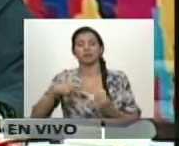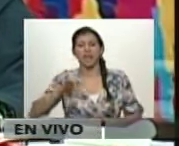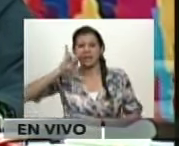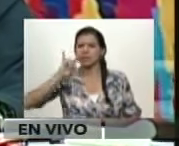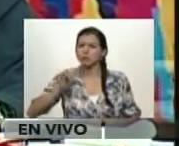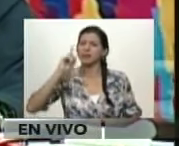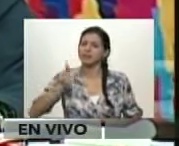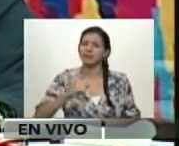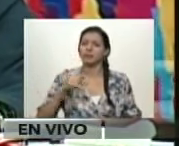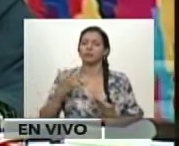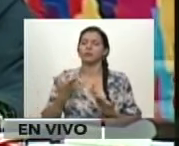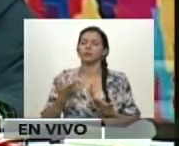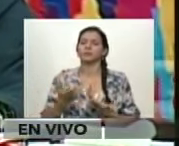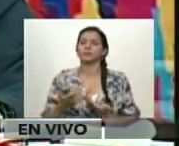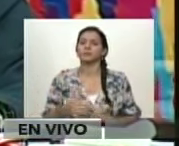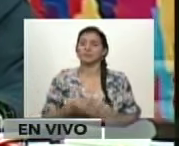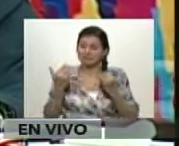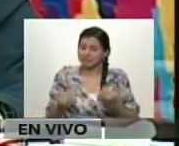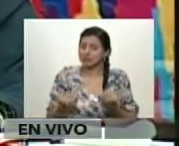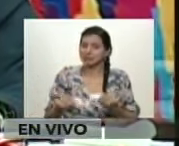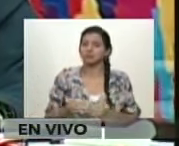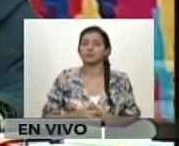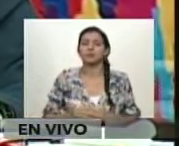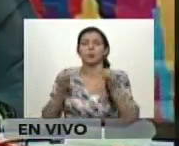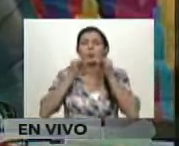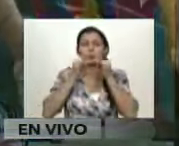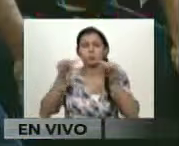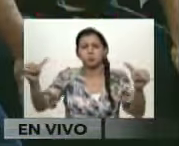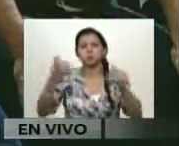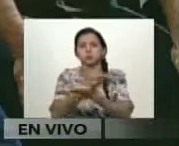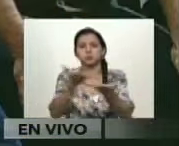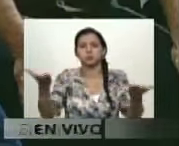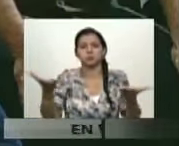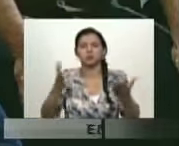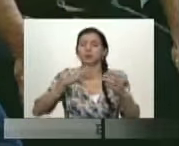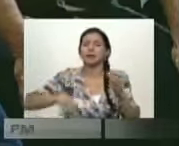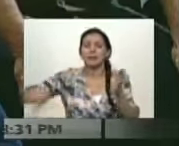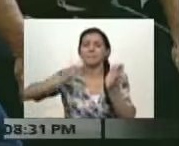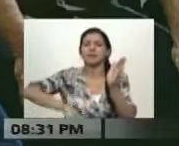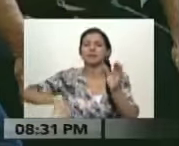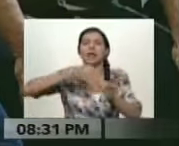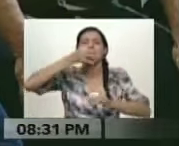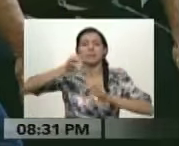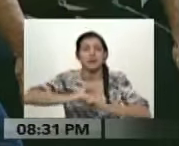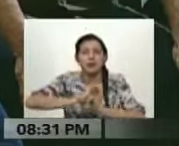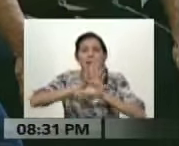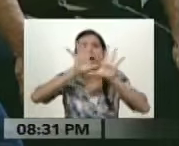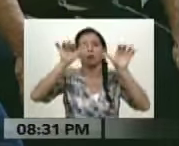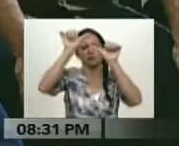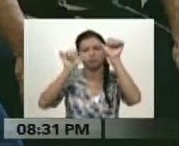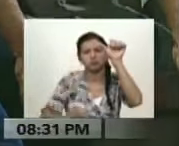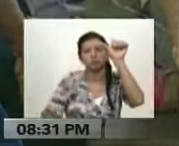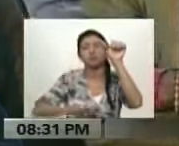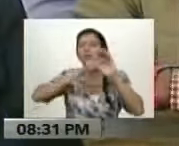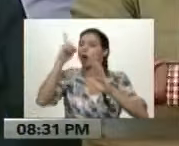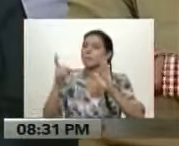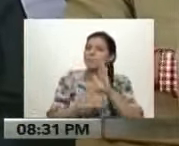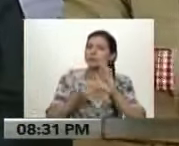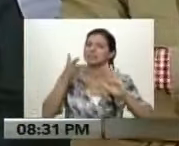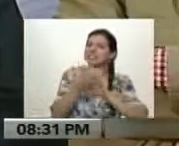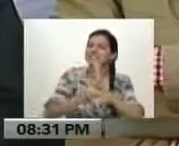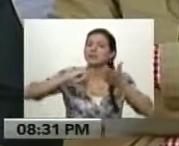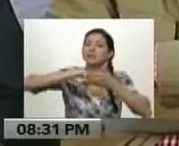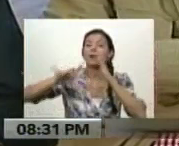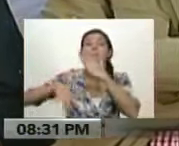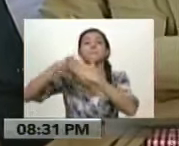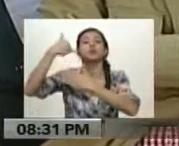estar colocando ese Notipatria varias veces y explicarle a nuestro pueblo al detalle lo que